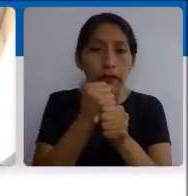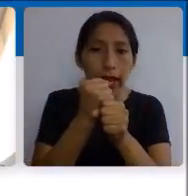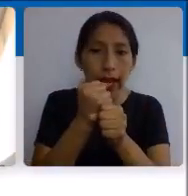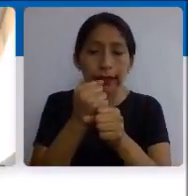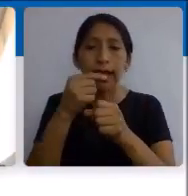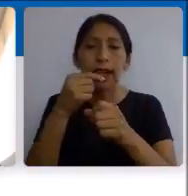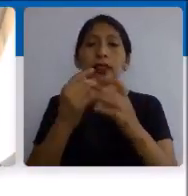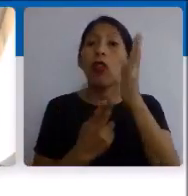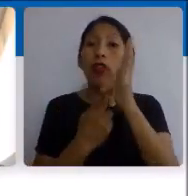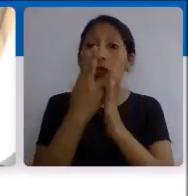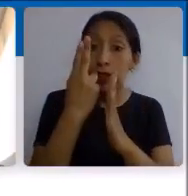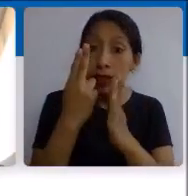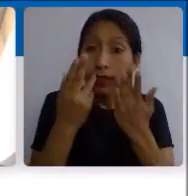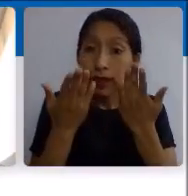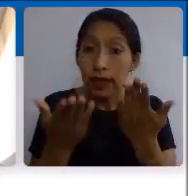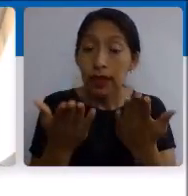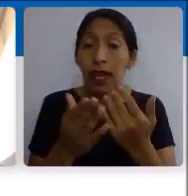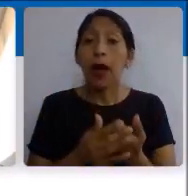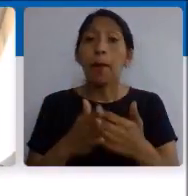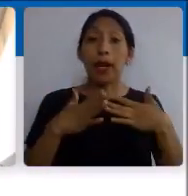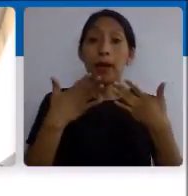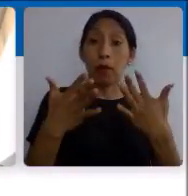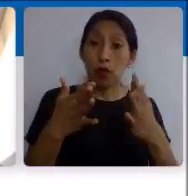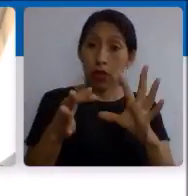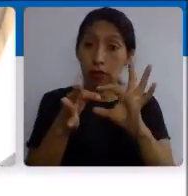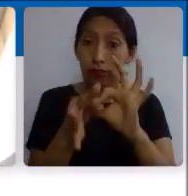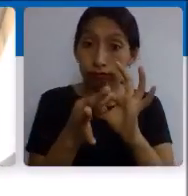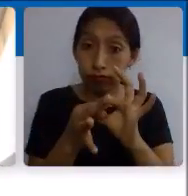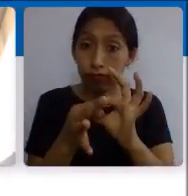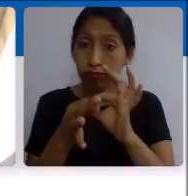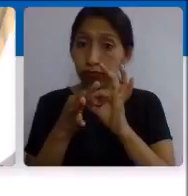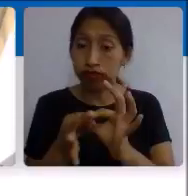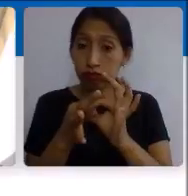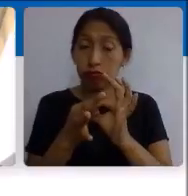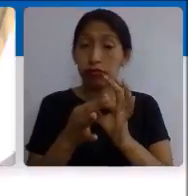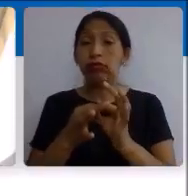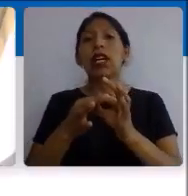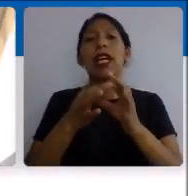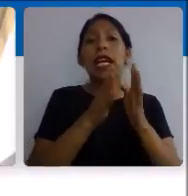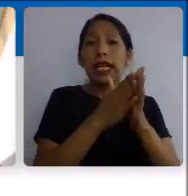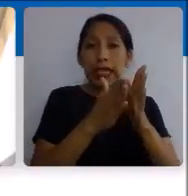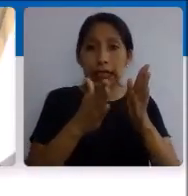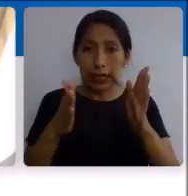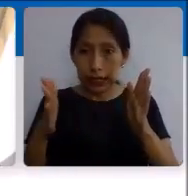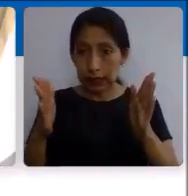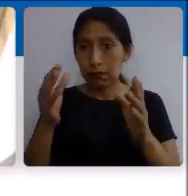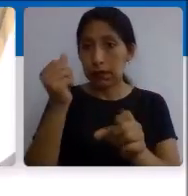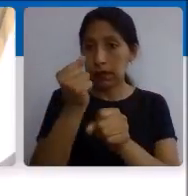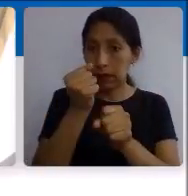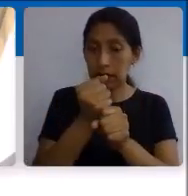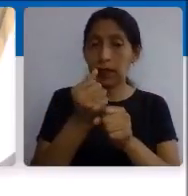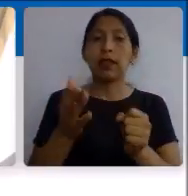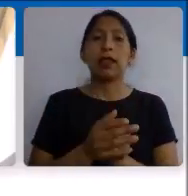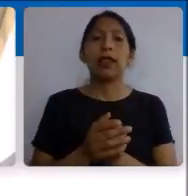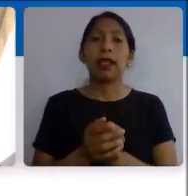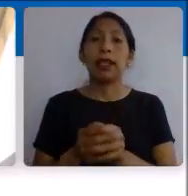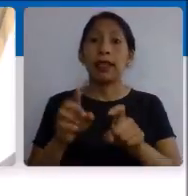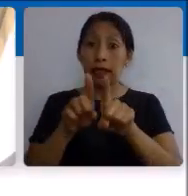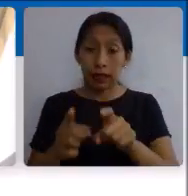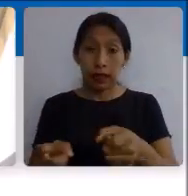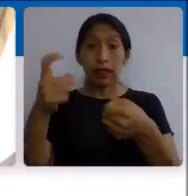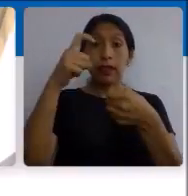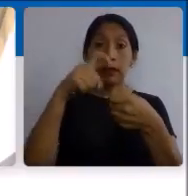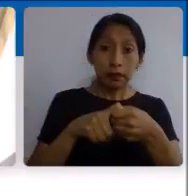a tener alianzas o aliados estratégicos a largo plazo, ¿no? Después, el pertenecer a una red